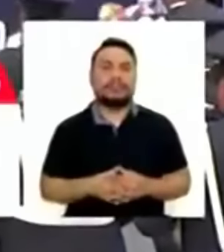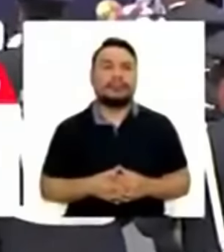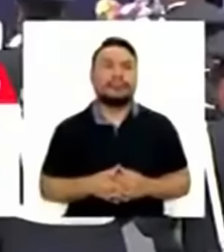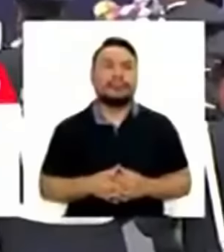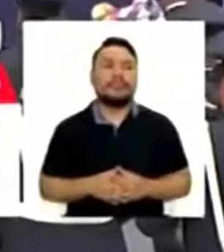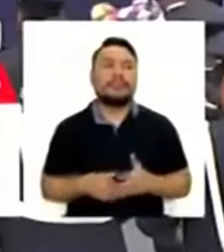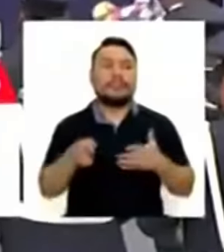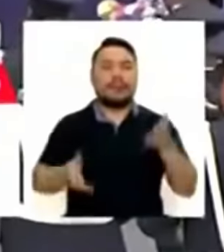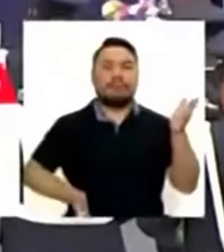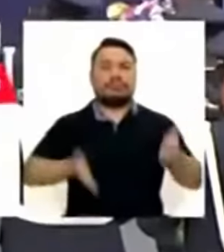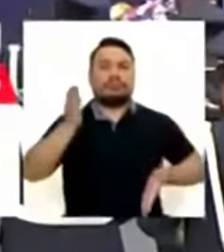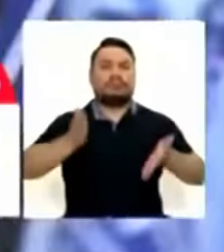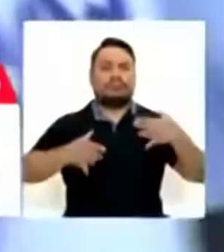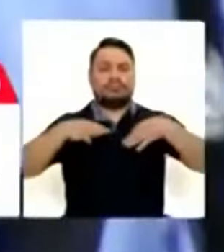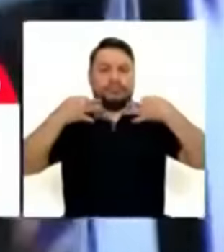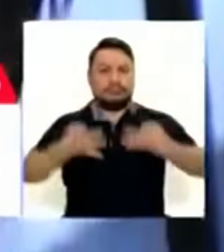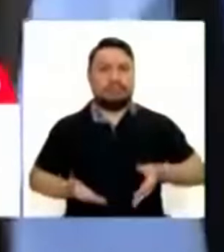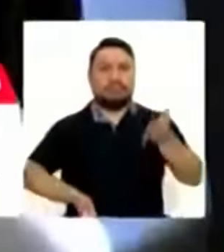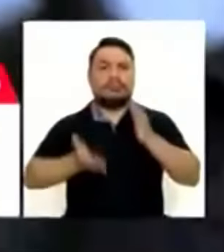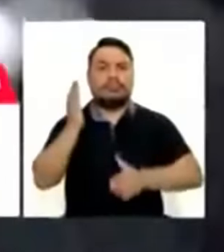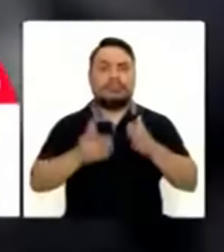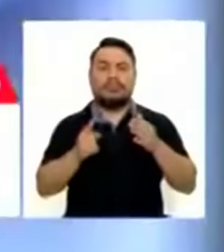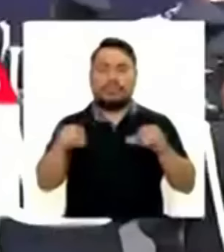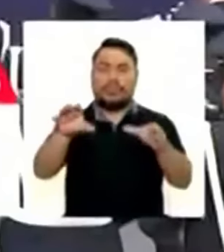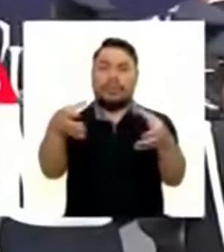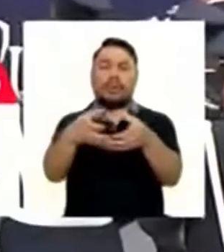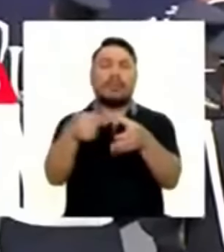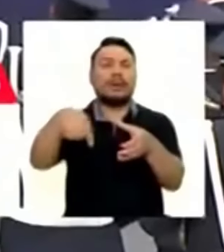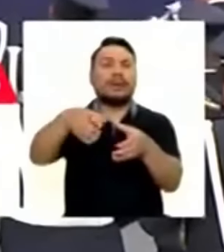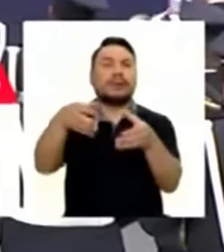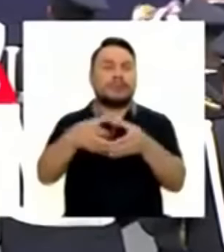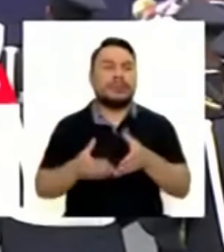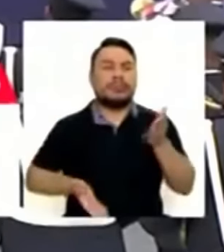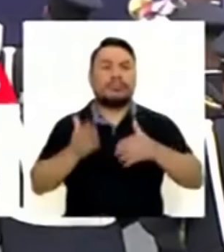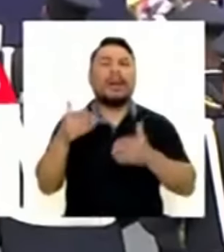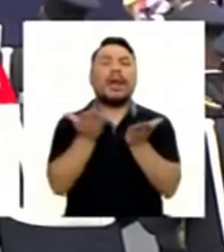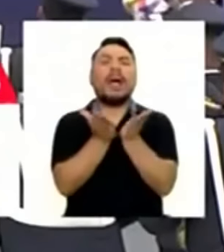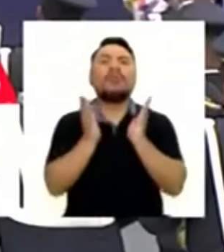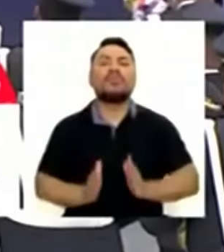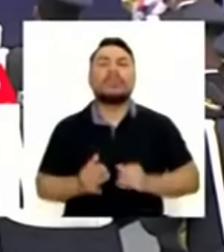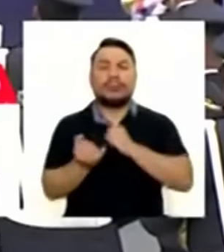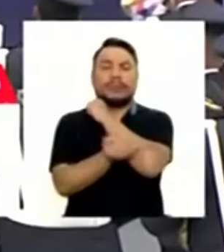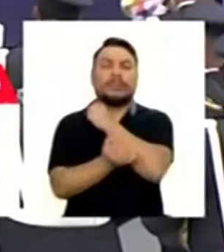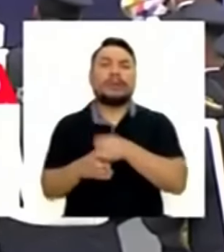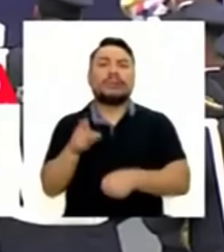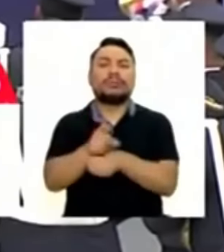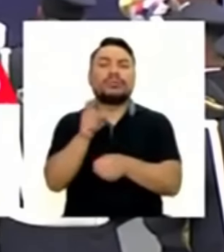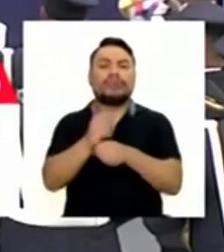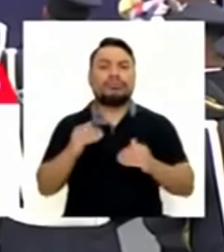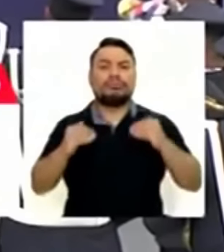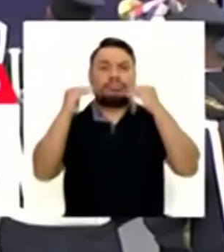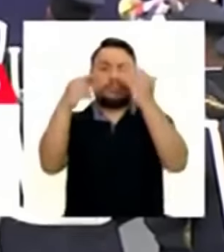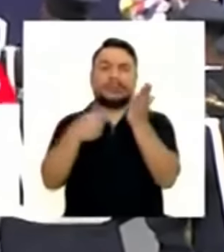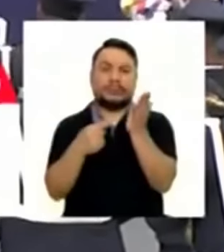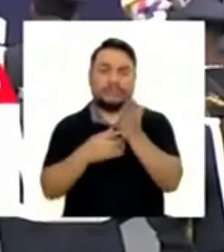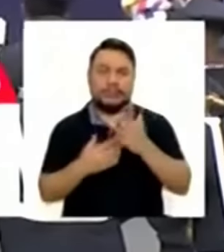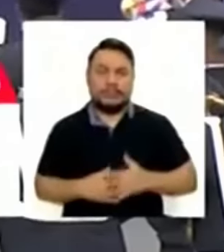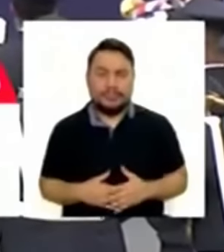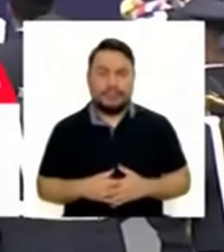Con paso gallardo se acerca a la tribuna oficial las compañías del batallón de alumnos del Instituto de Educación Superior